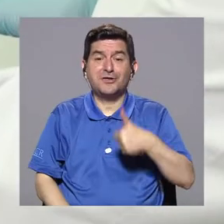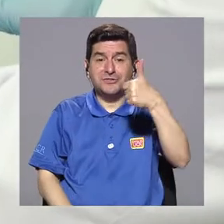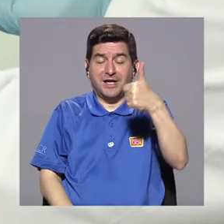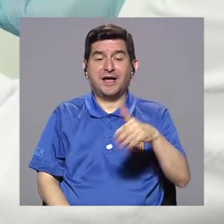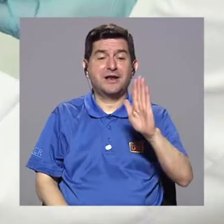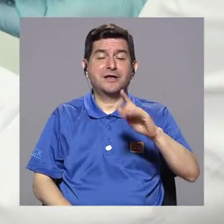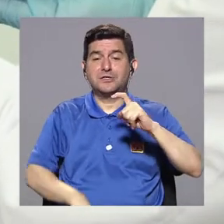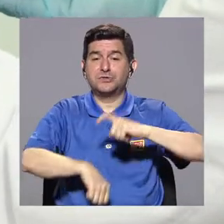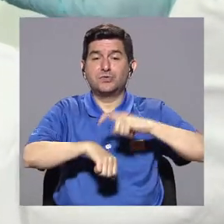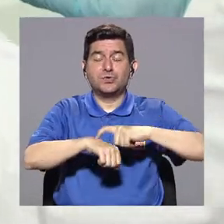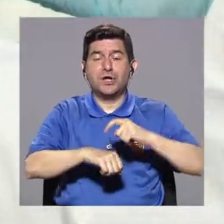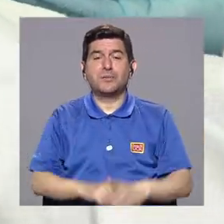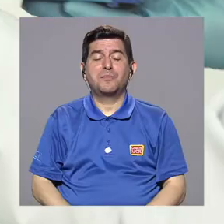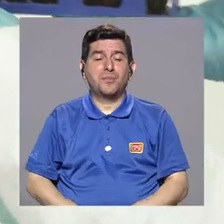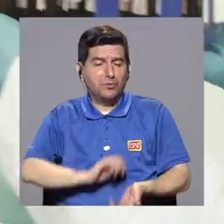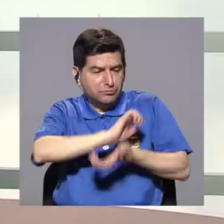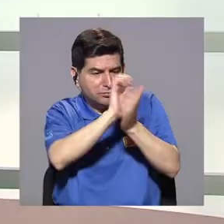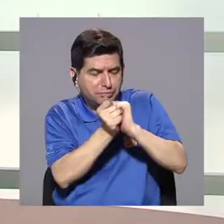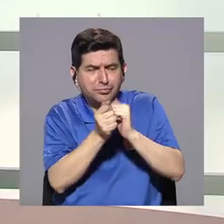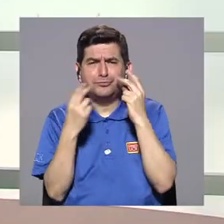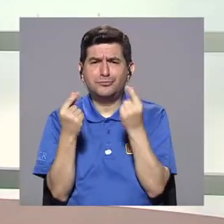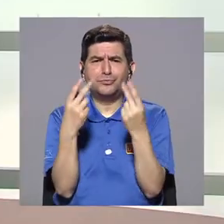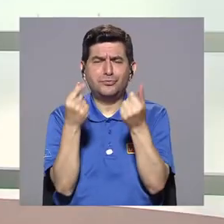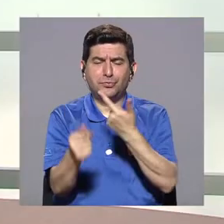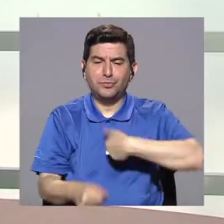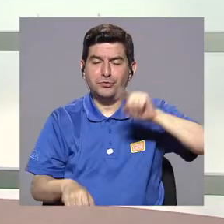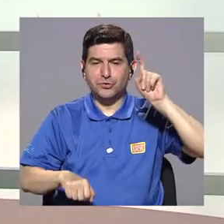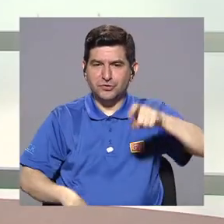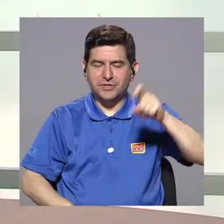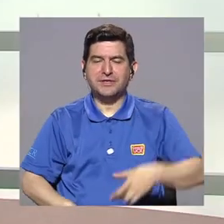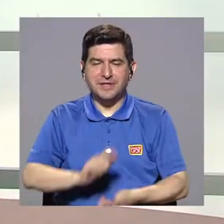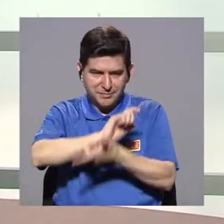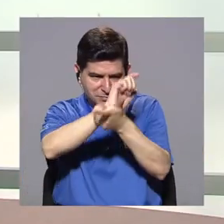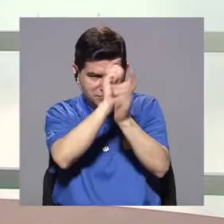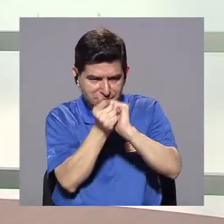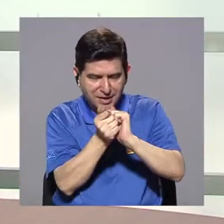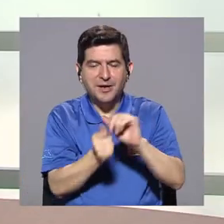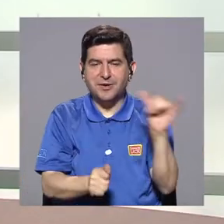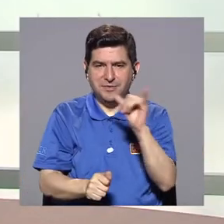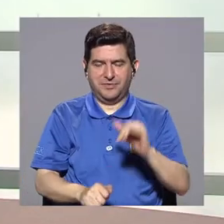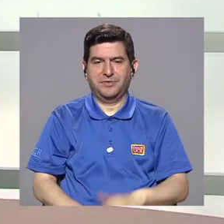ganando porque su tiempo de generación es mucho más rápido. Entonces, tenemos que nosotros adaptarnos